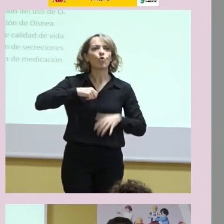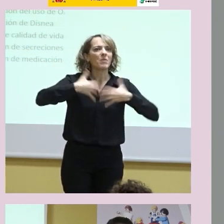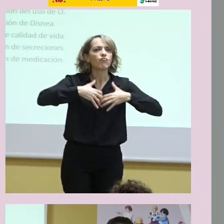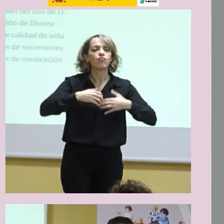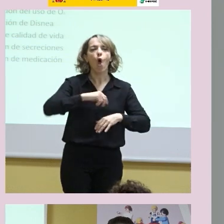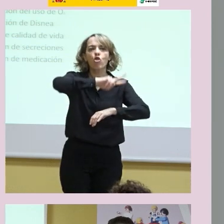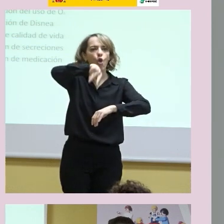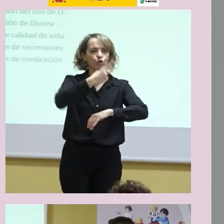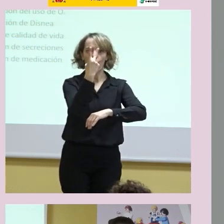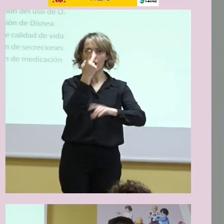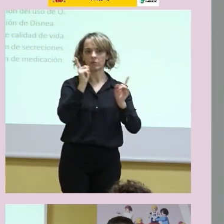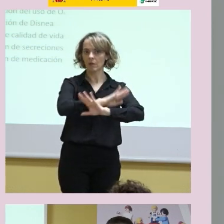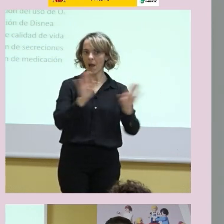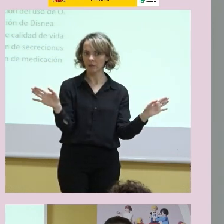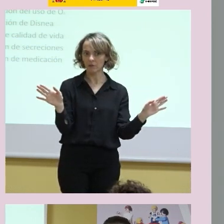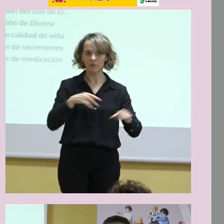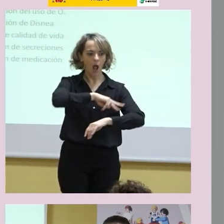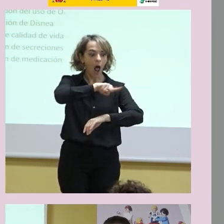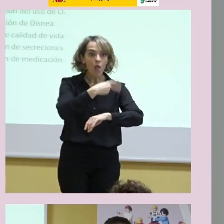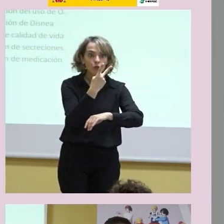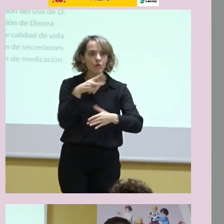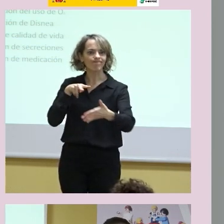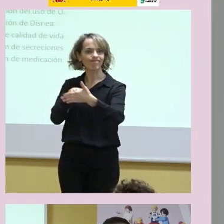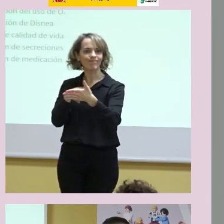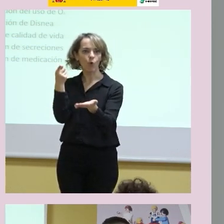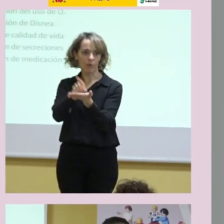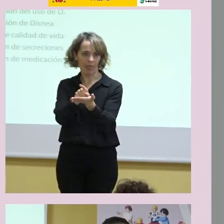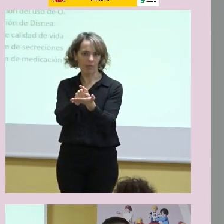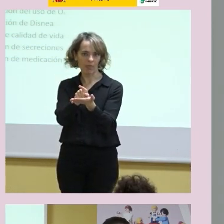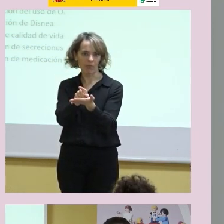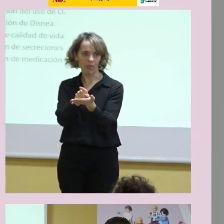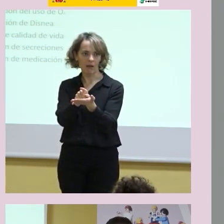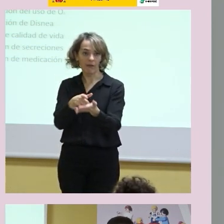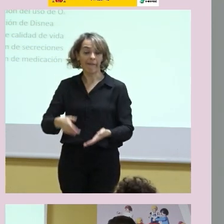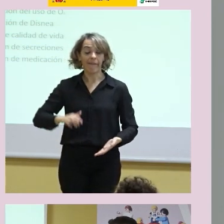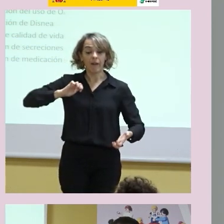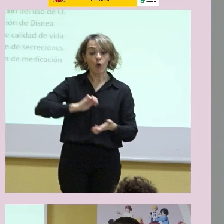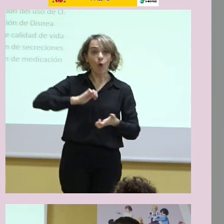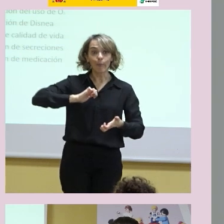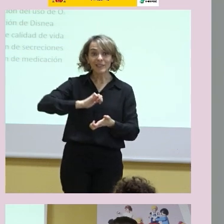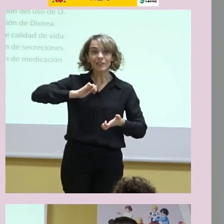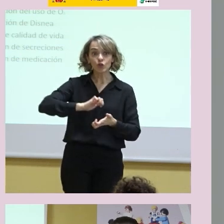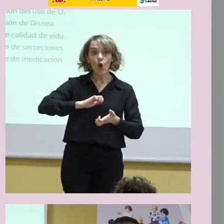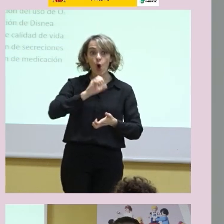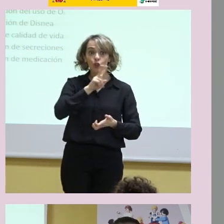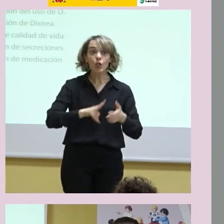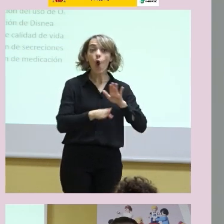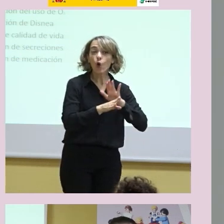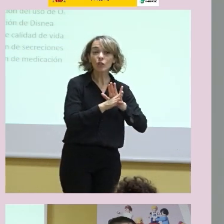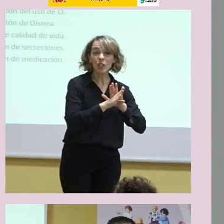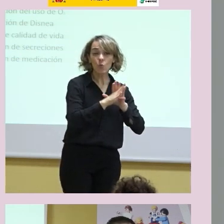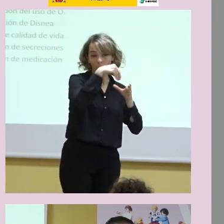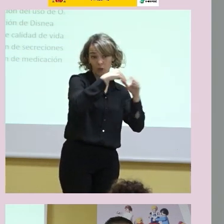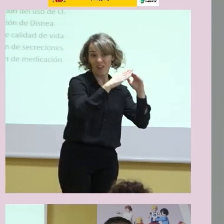horas y a las 2 horas pues hay que volver a cargarlo, y el compresor de oxígeno continuo que se tiene en